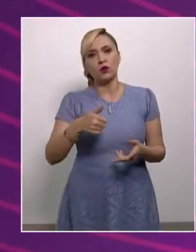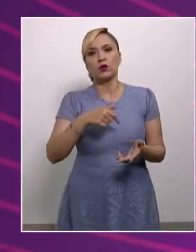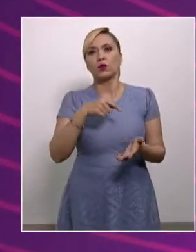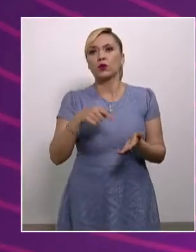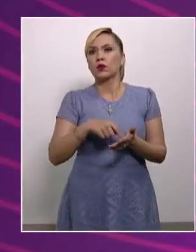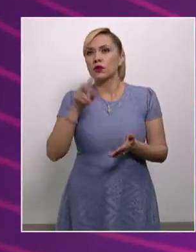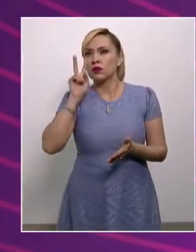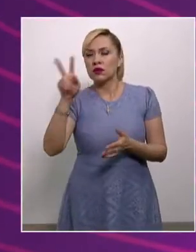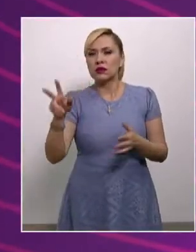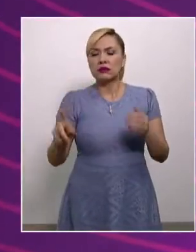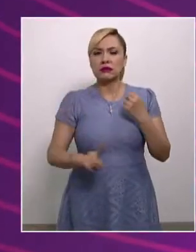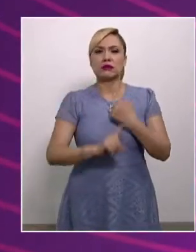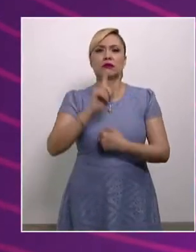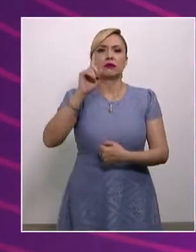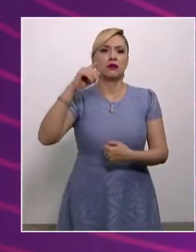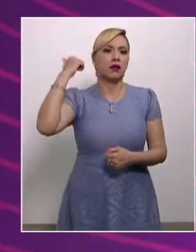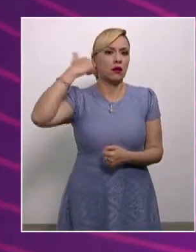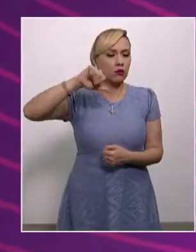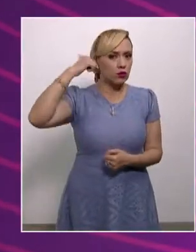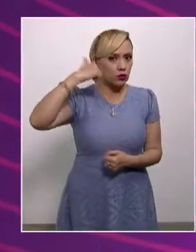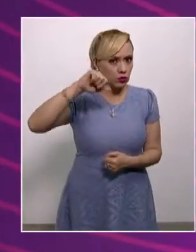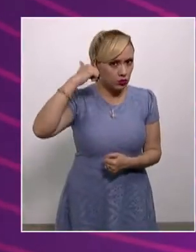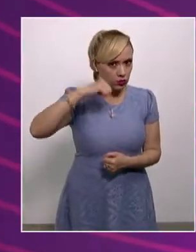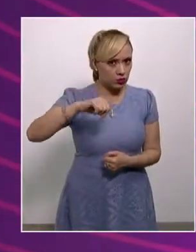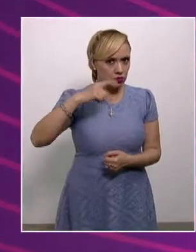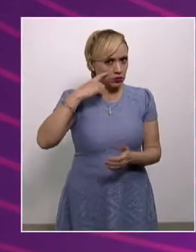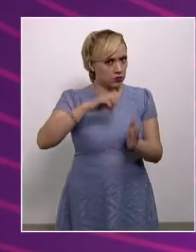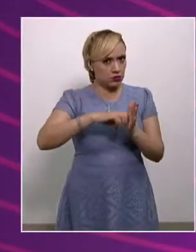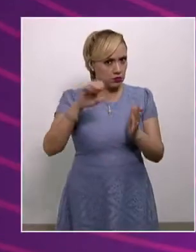situaciones de violencia, tanto en Acapulco, por ejemplo.